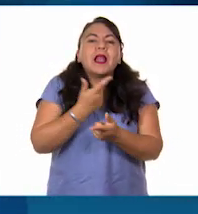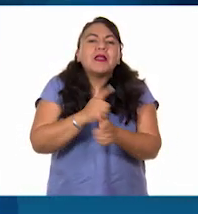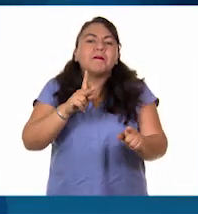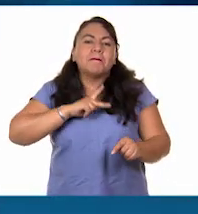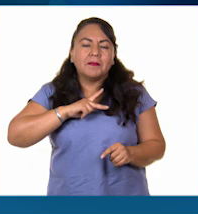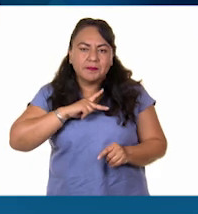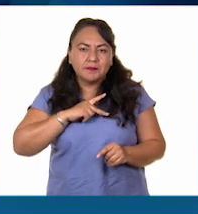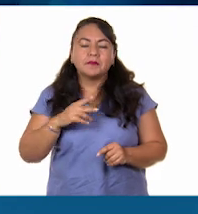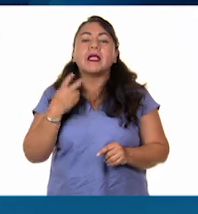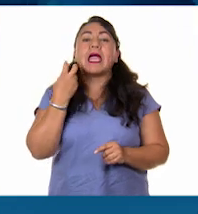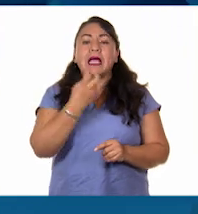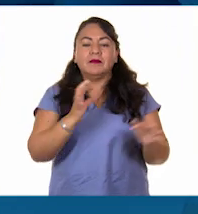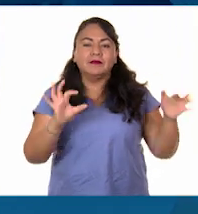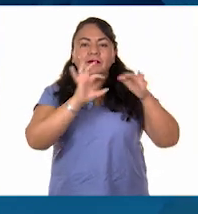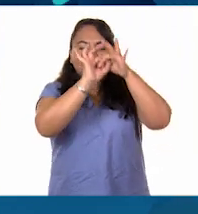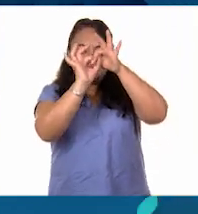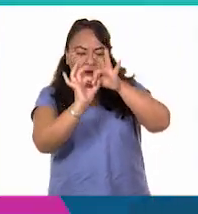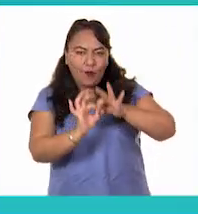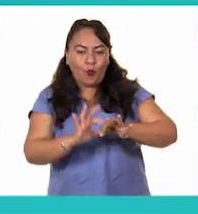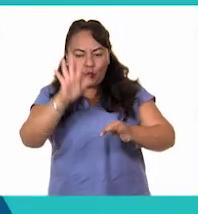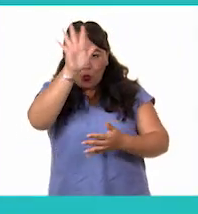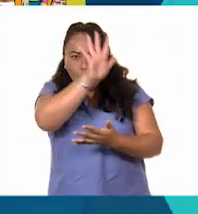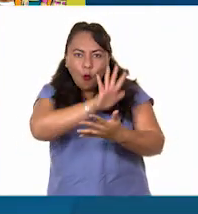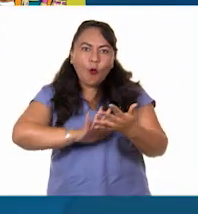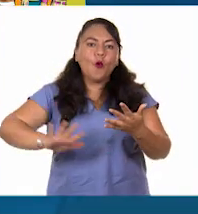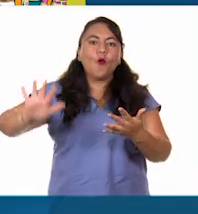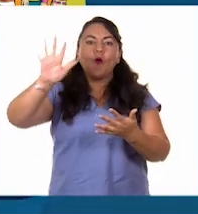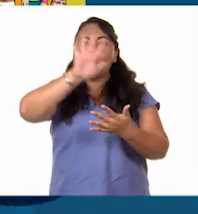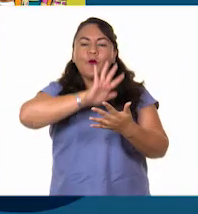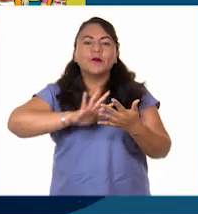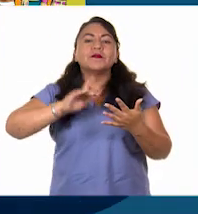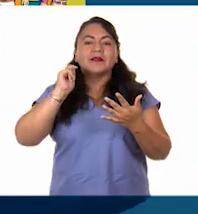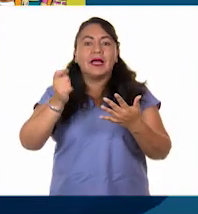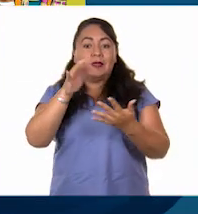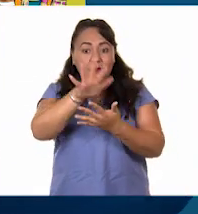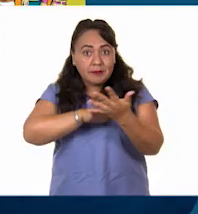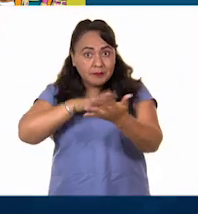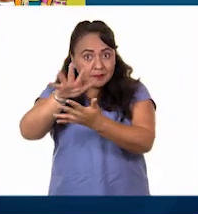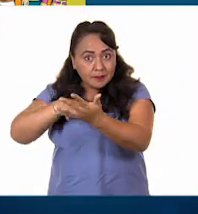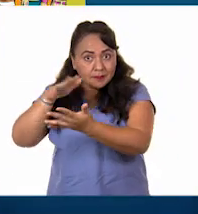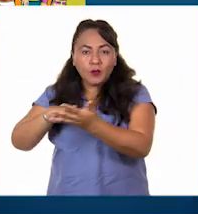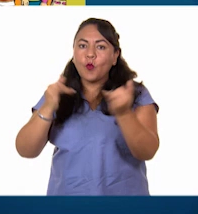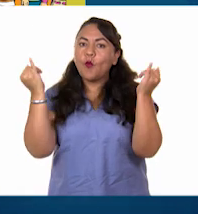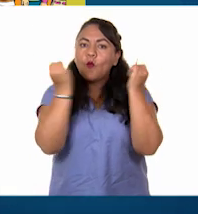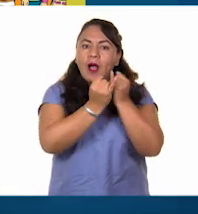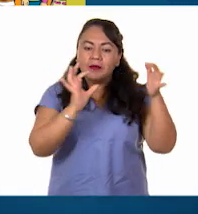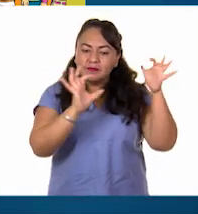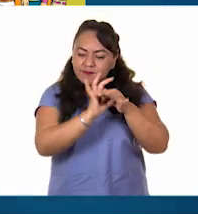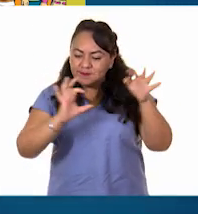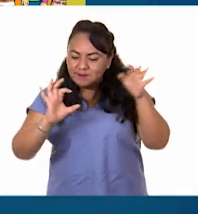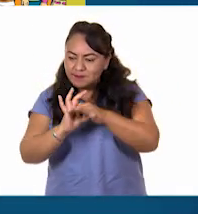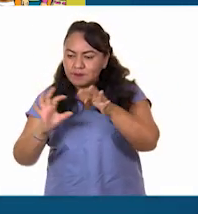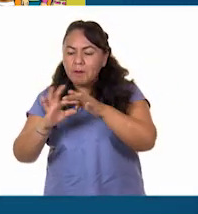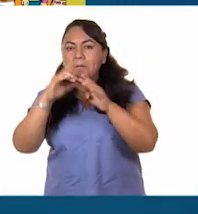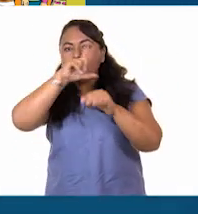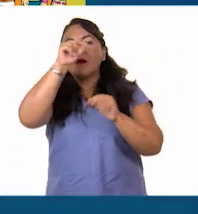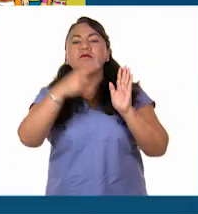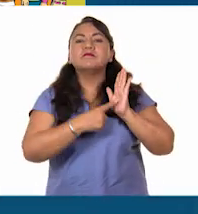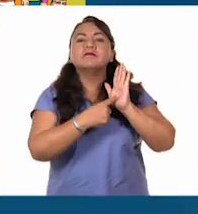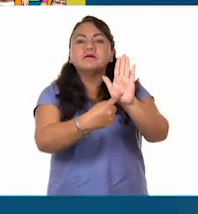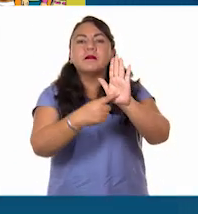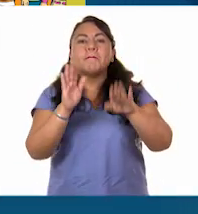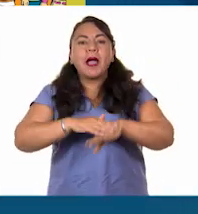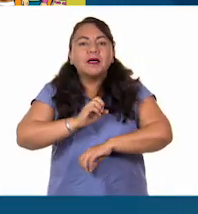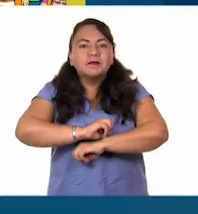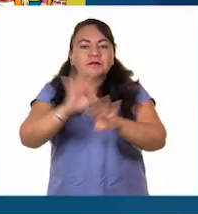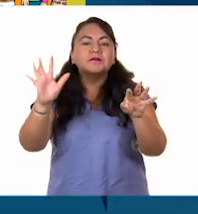De eso se trata la coherencia global, de que todos los elementos del texto vayan en la misma dirección para dar un mensaje claro y